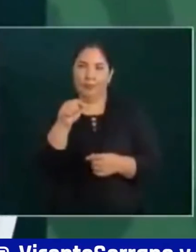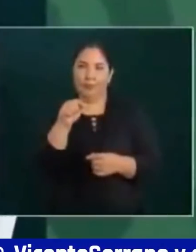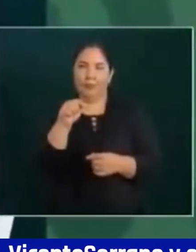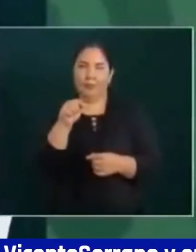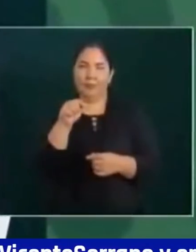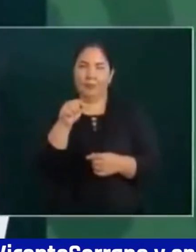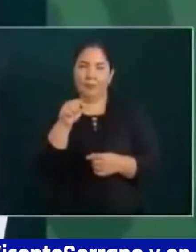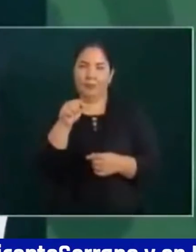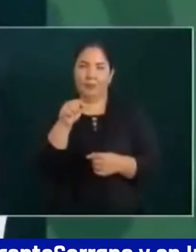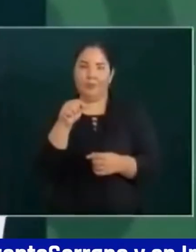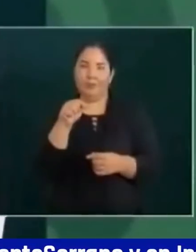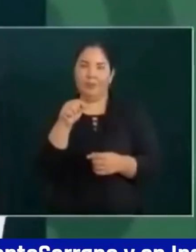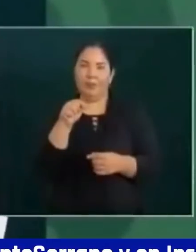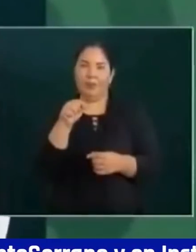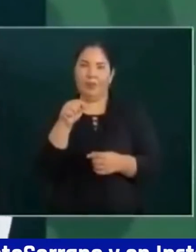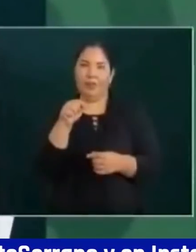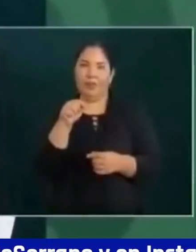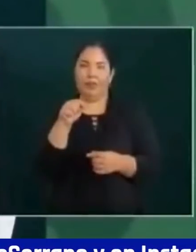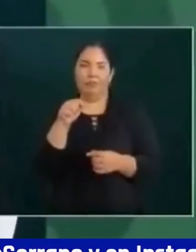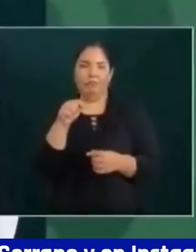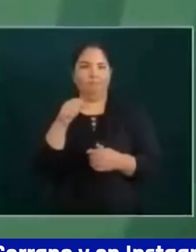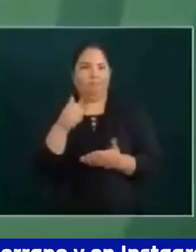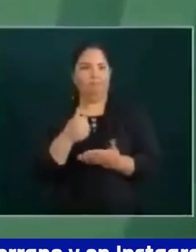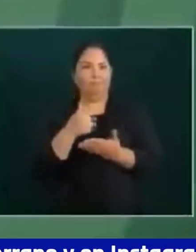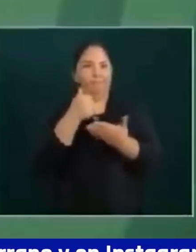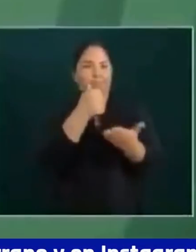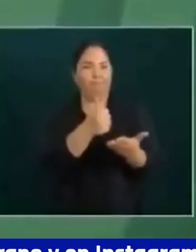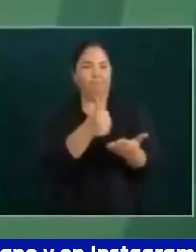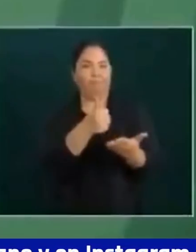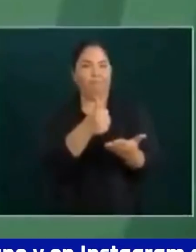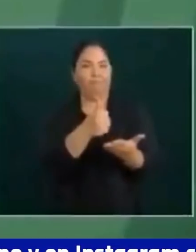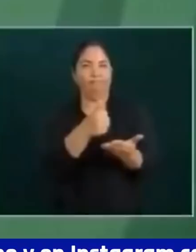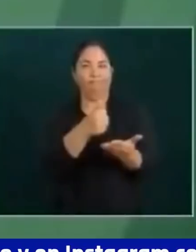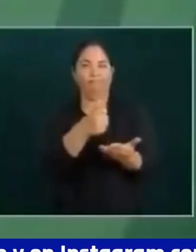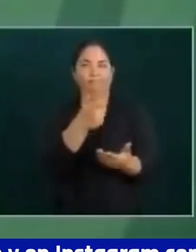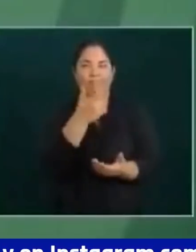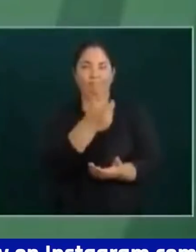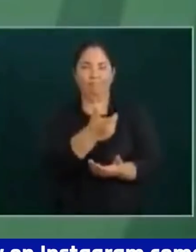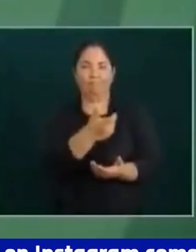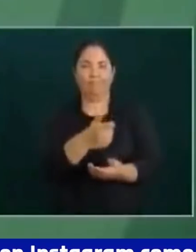se les ha entregado su presupuesto.